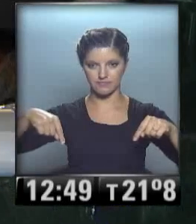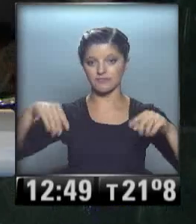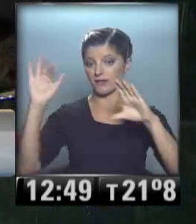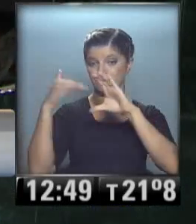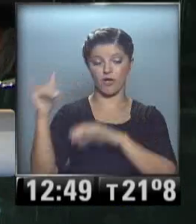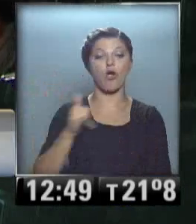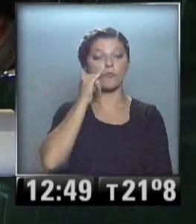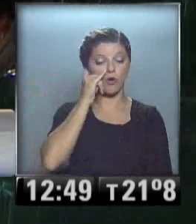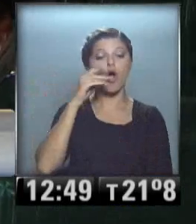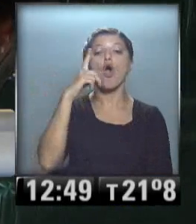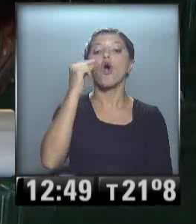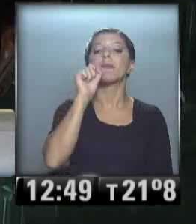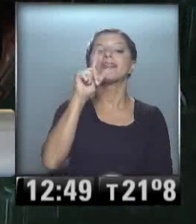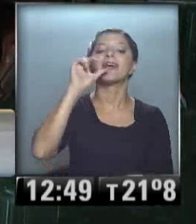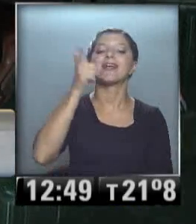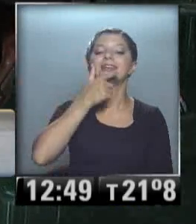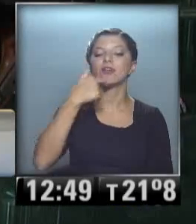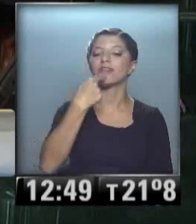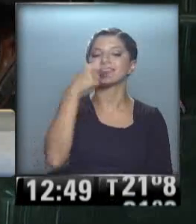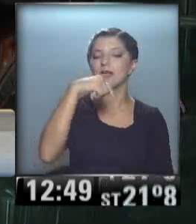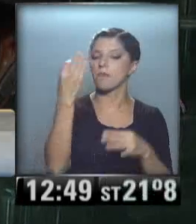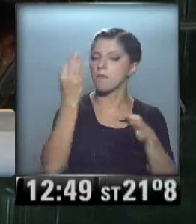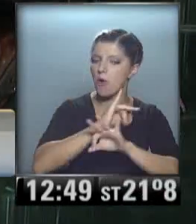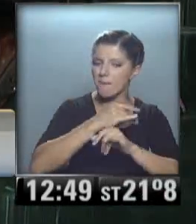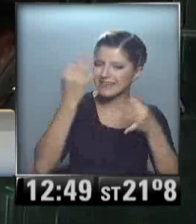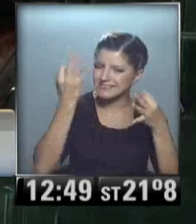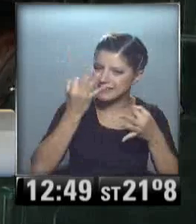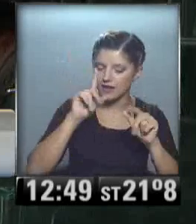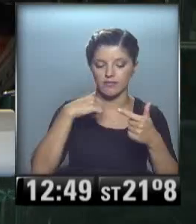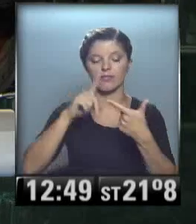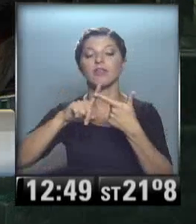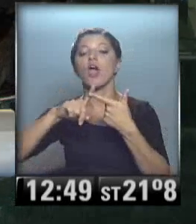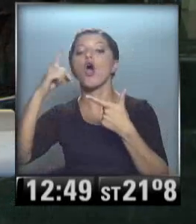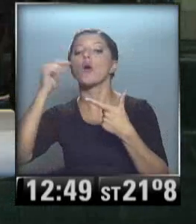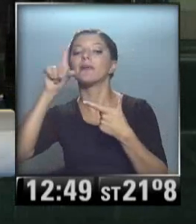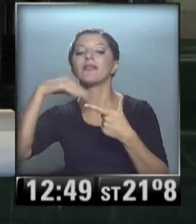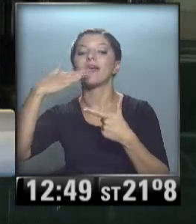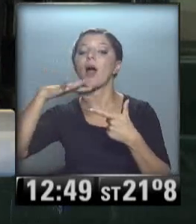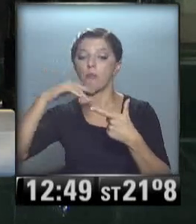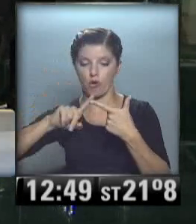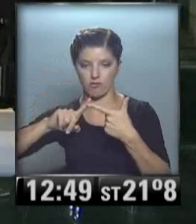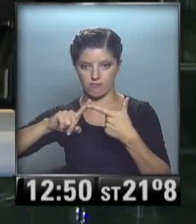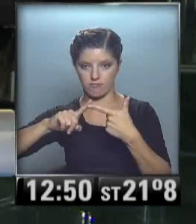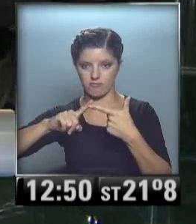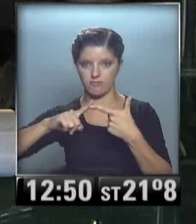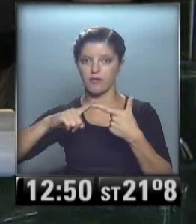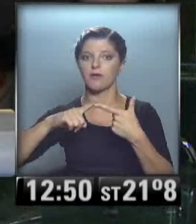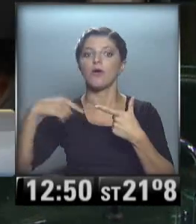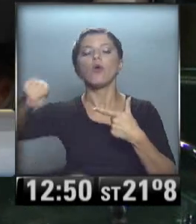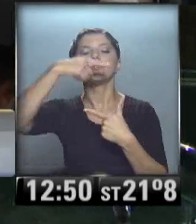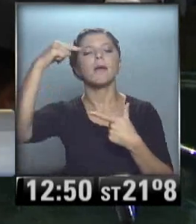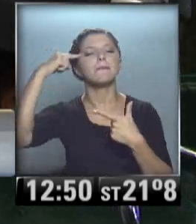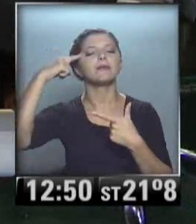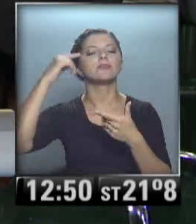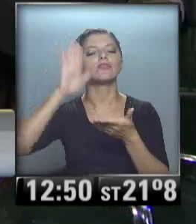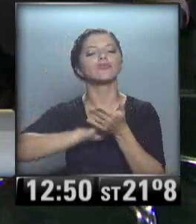comunicado. Osvaldo de Lanús, que dice que es excelente el programa. Néstor de la Boca pide que den su posición sobre la